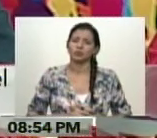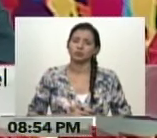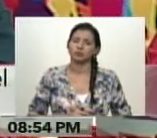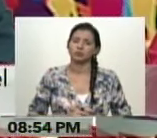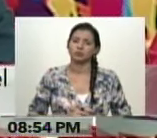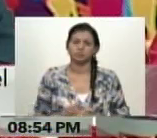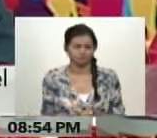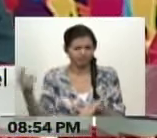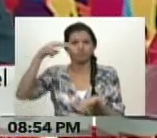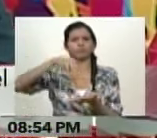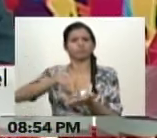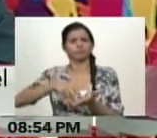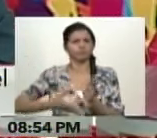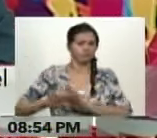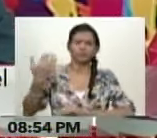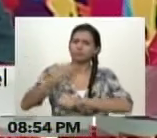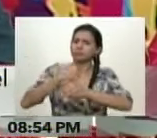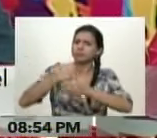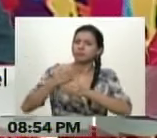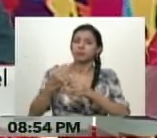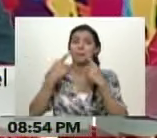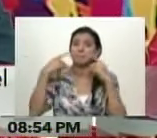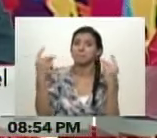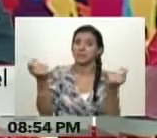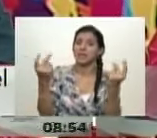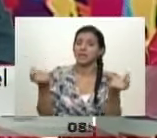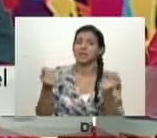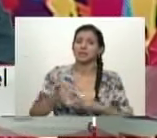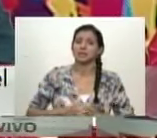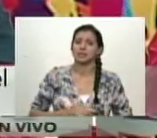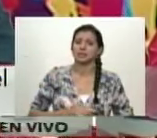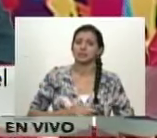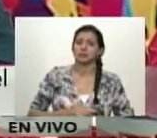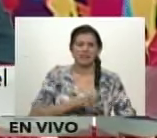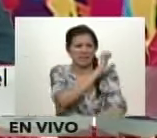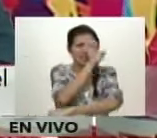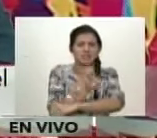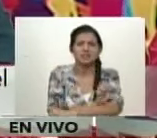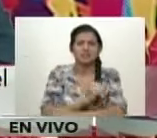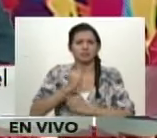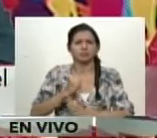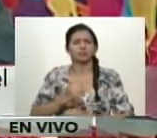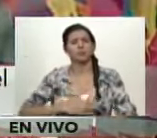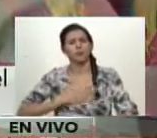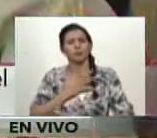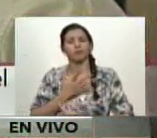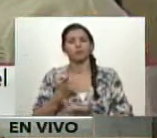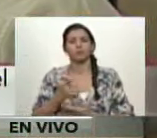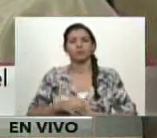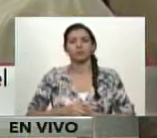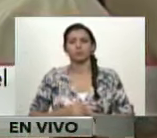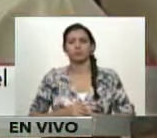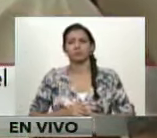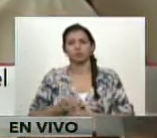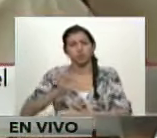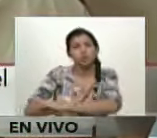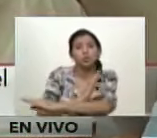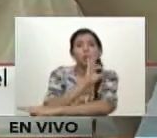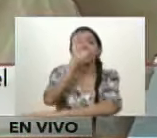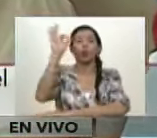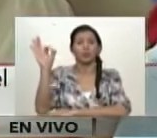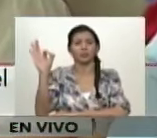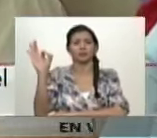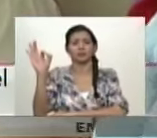Pongámonos los patines, las pilas, llenémonos de energía y vayámonos las 24 horas de todos estos